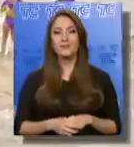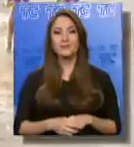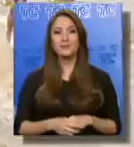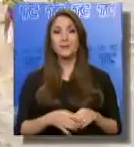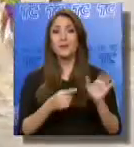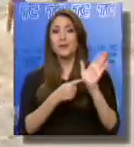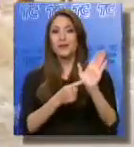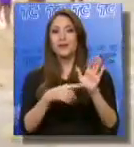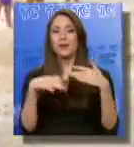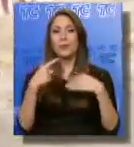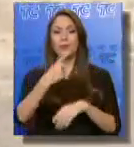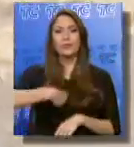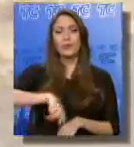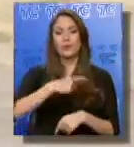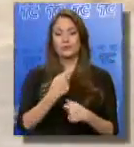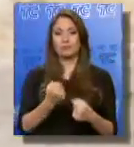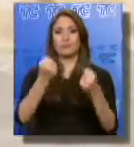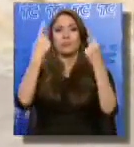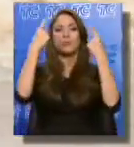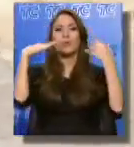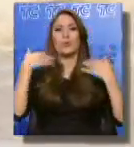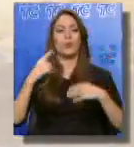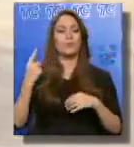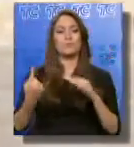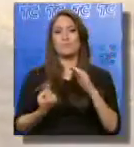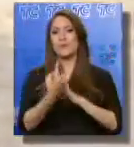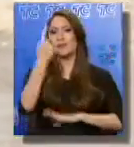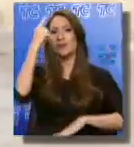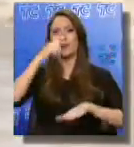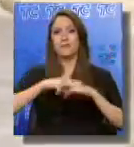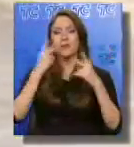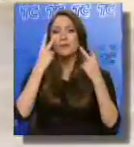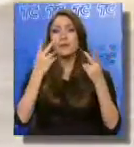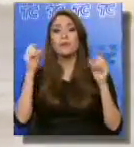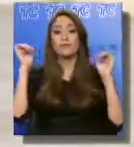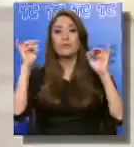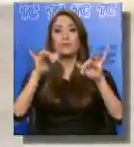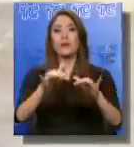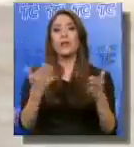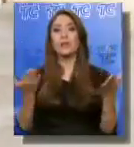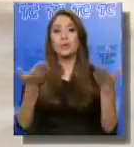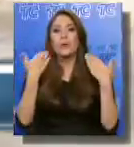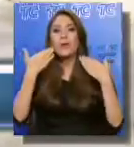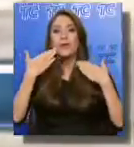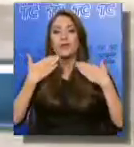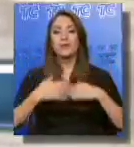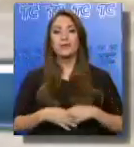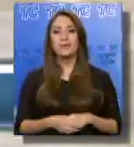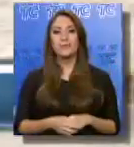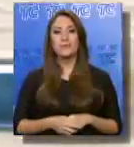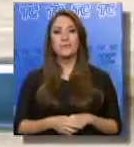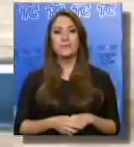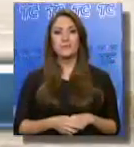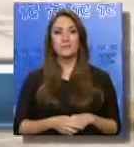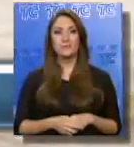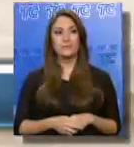Un show que sin duda sorprendió a todos los asistentes que acudieron al malecón Simón Bolívar de Guayaquil.